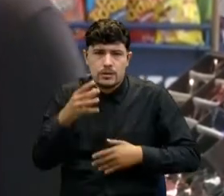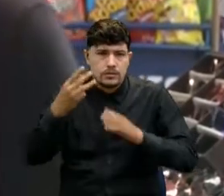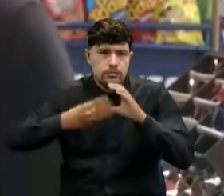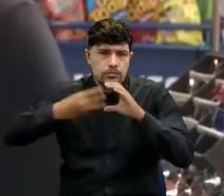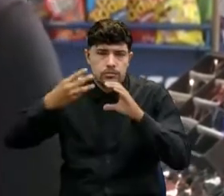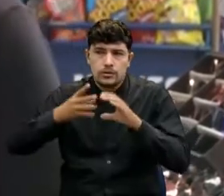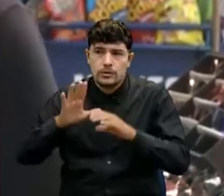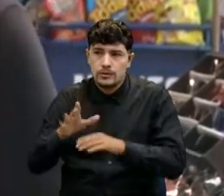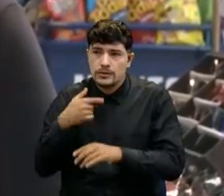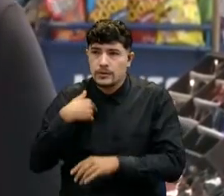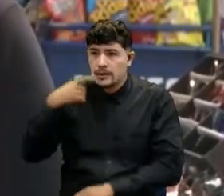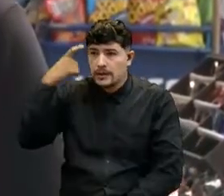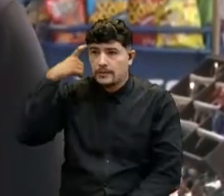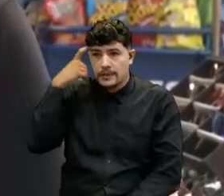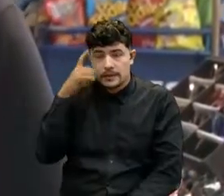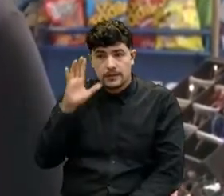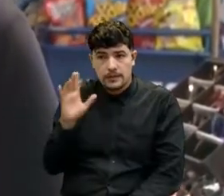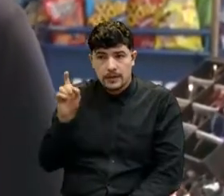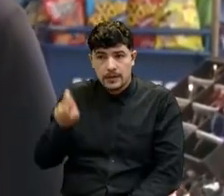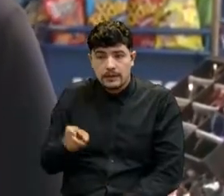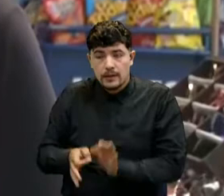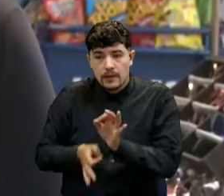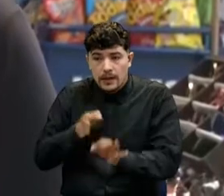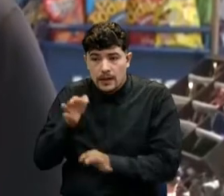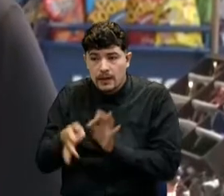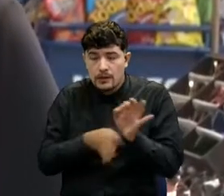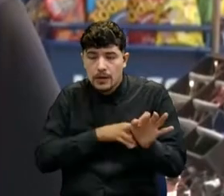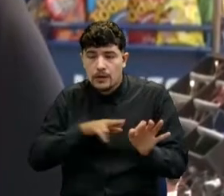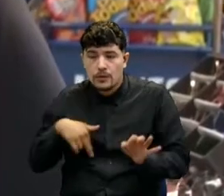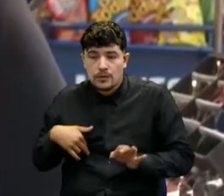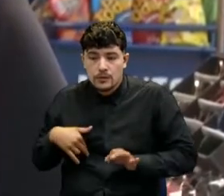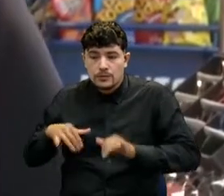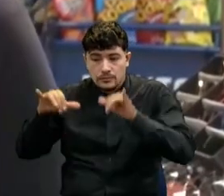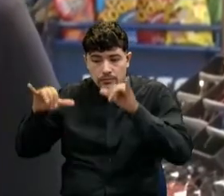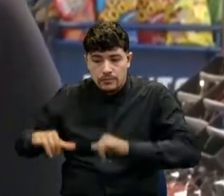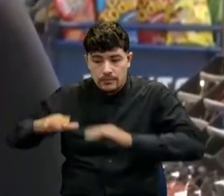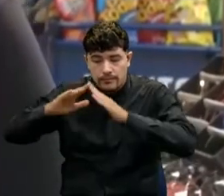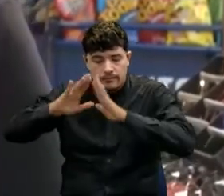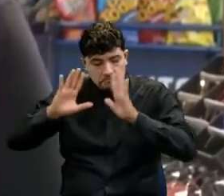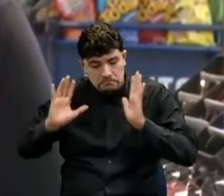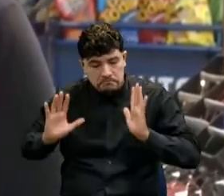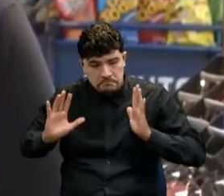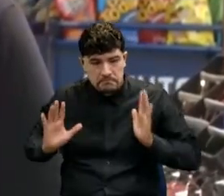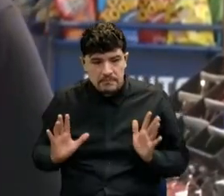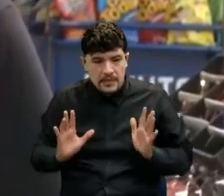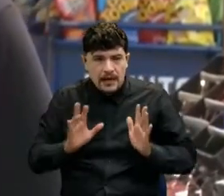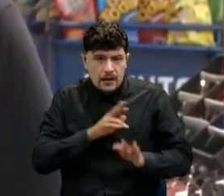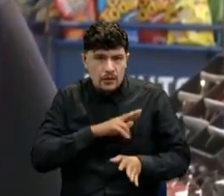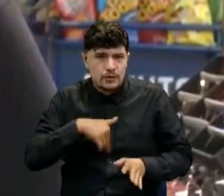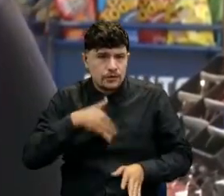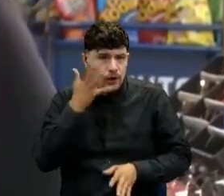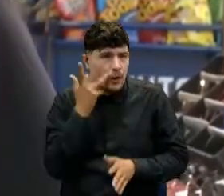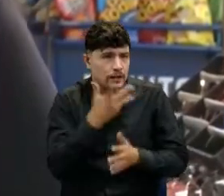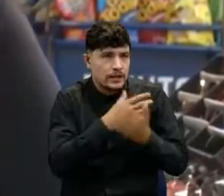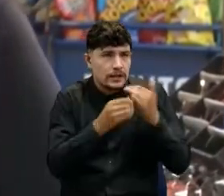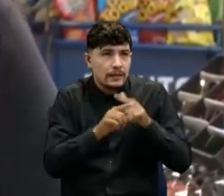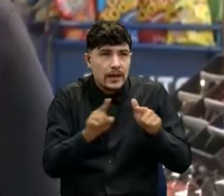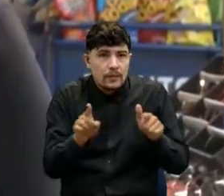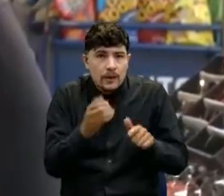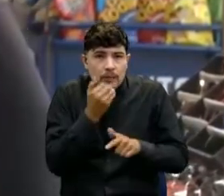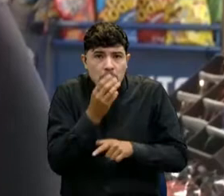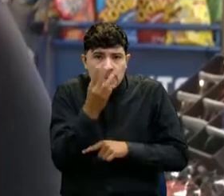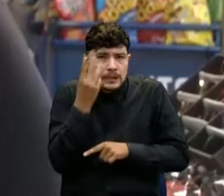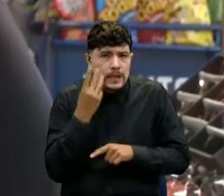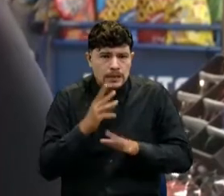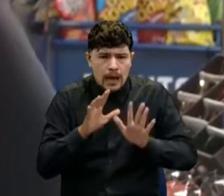tercera, y pienso que pues si nos toca guardarnos, pues aunque nosotros vivimos el día a día, ¿no? Pero yo creo que si no extienden